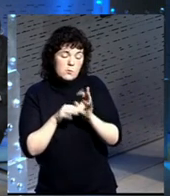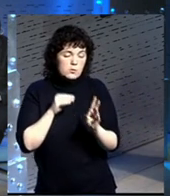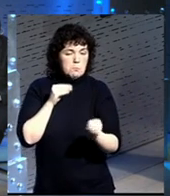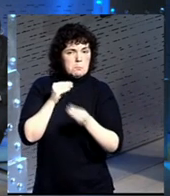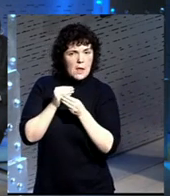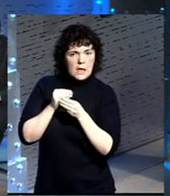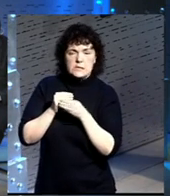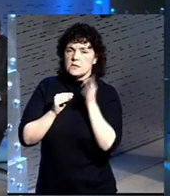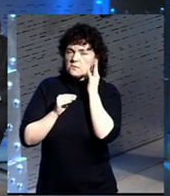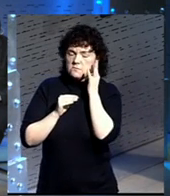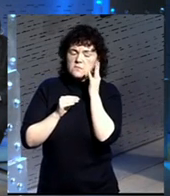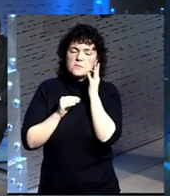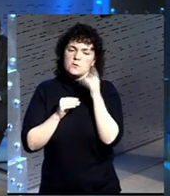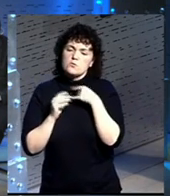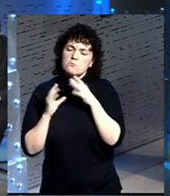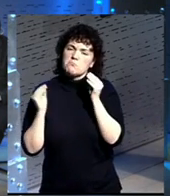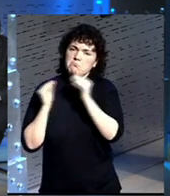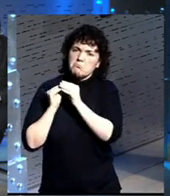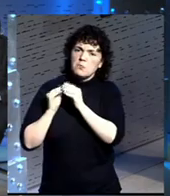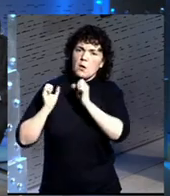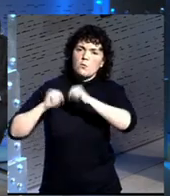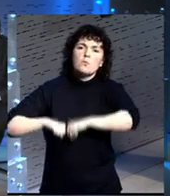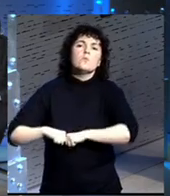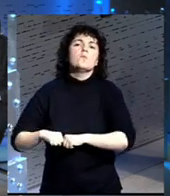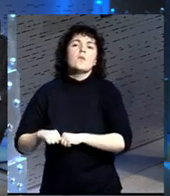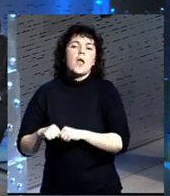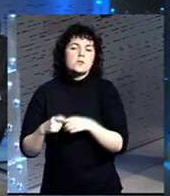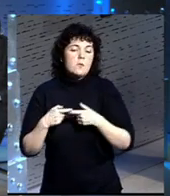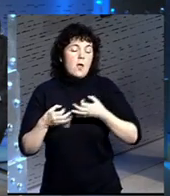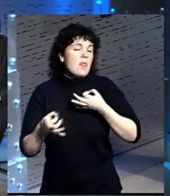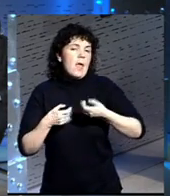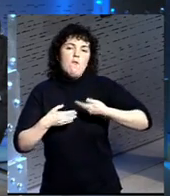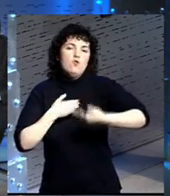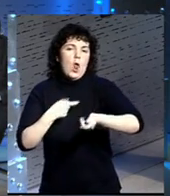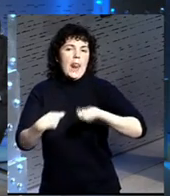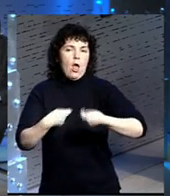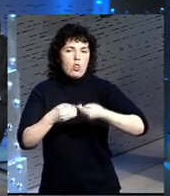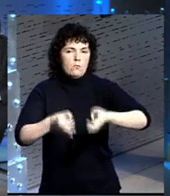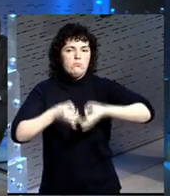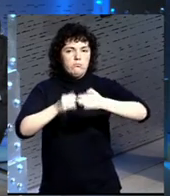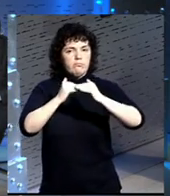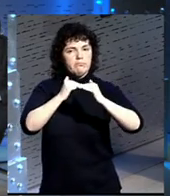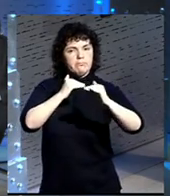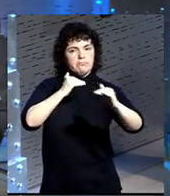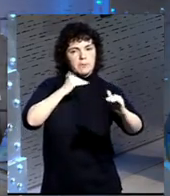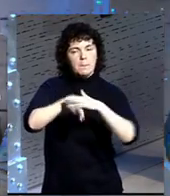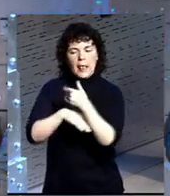acuerdo con lo que comenta, que bueno, que esto luego se tiene que convertir en negocios sostenibles para no